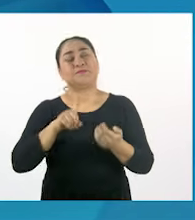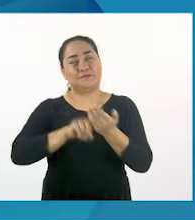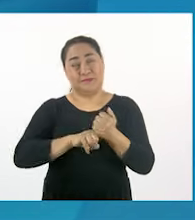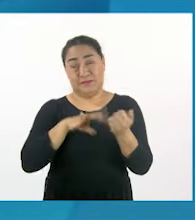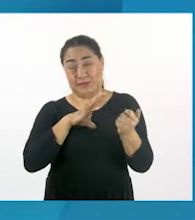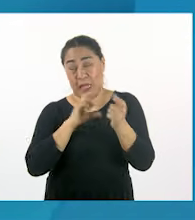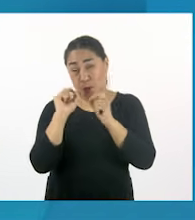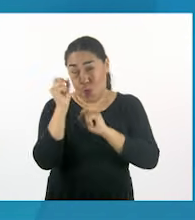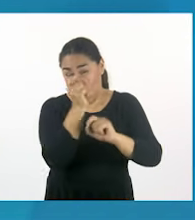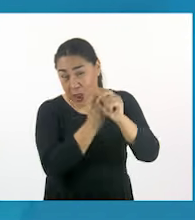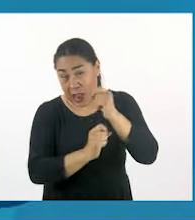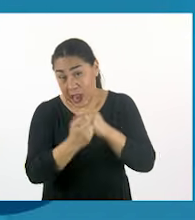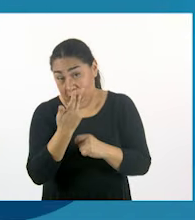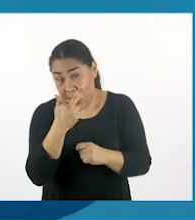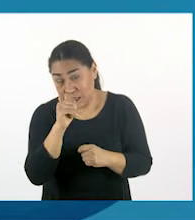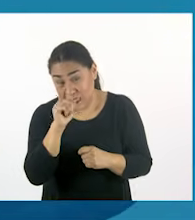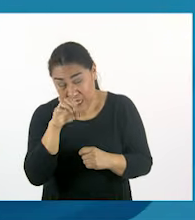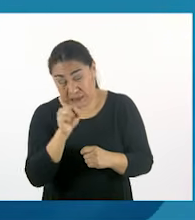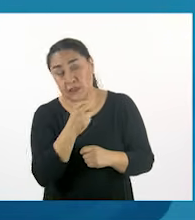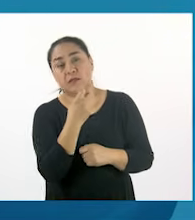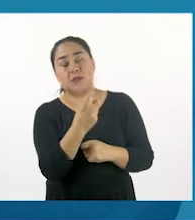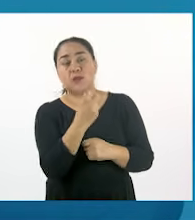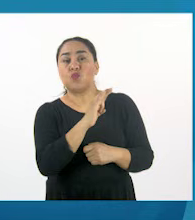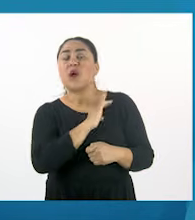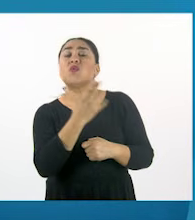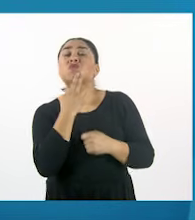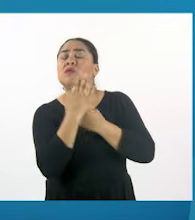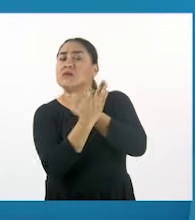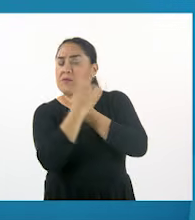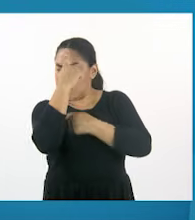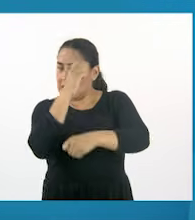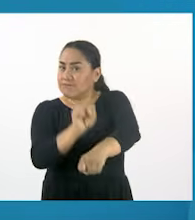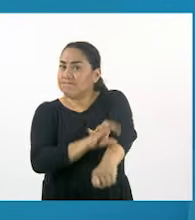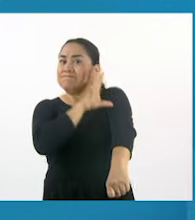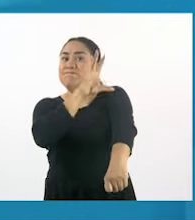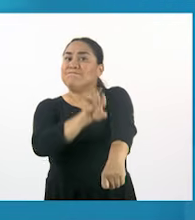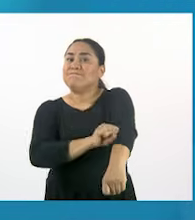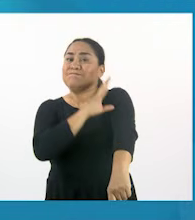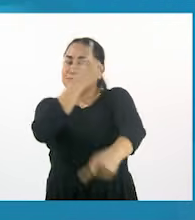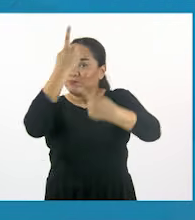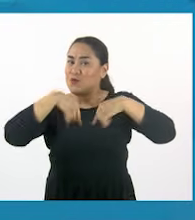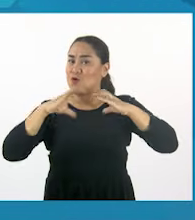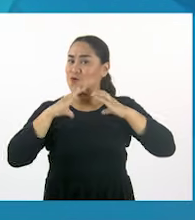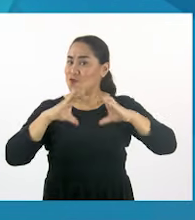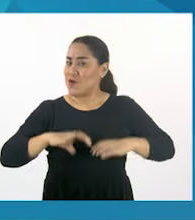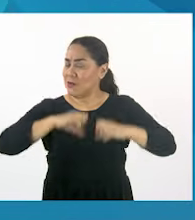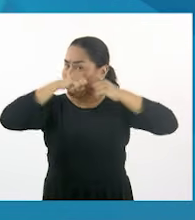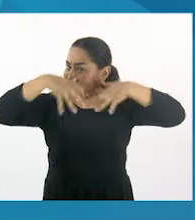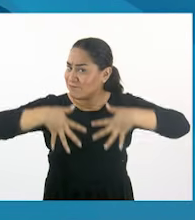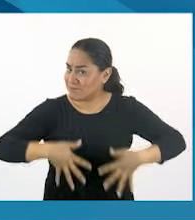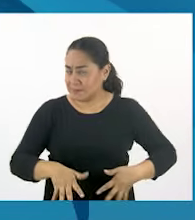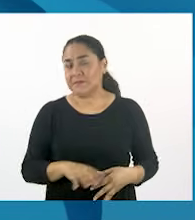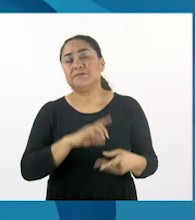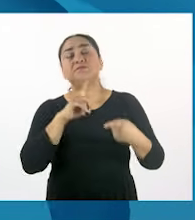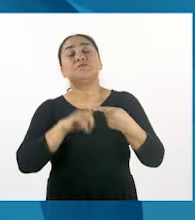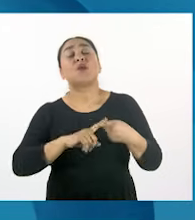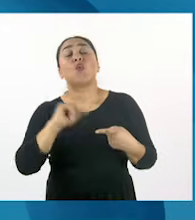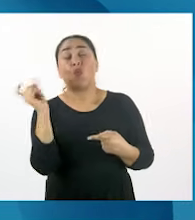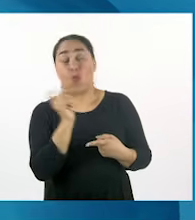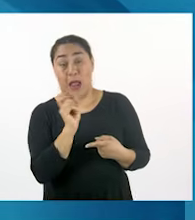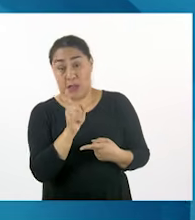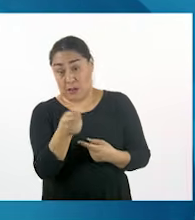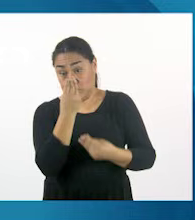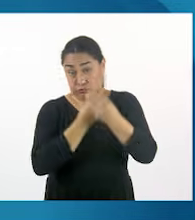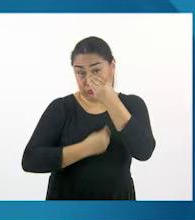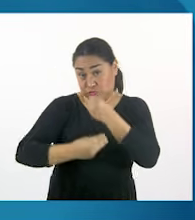de grasa son una importante fuente de energía para el cuerpo. El primer paso en la digestión de una